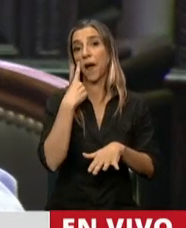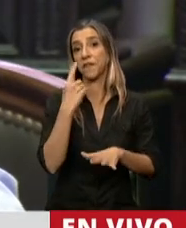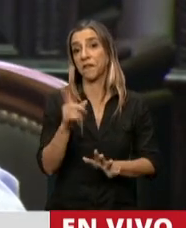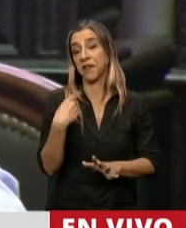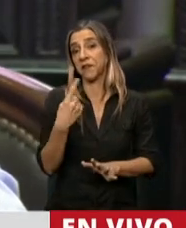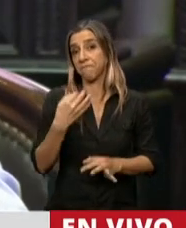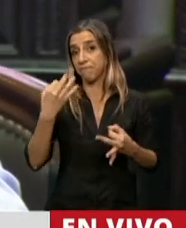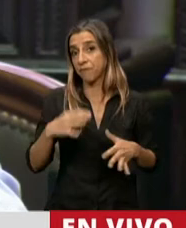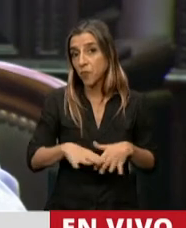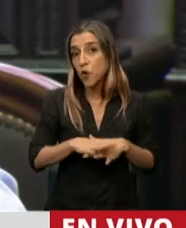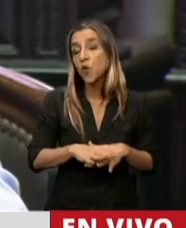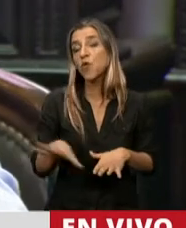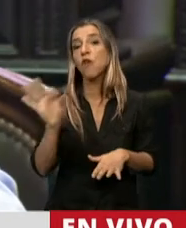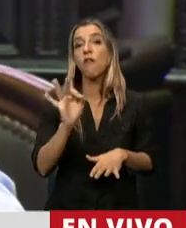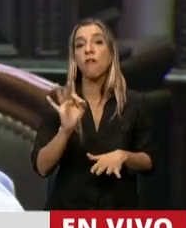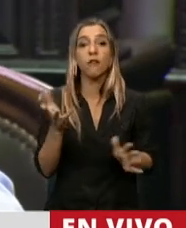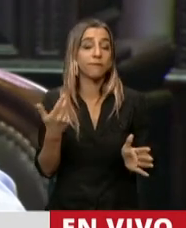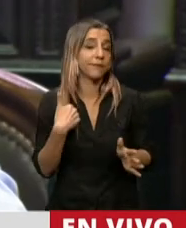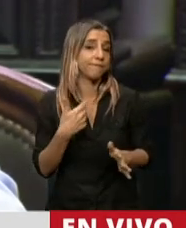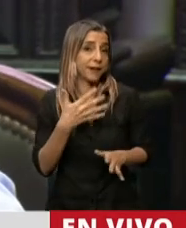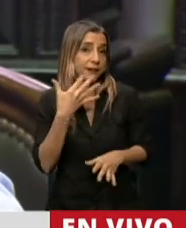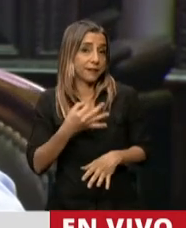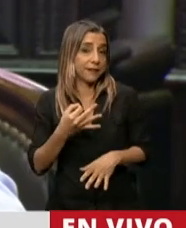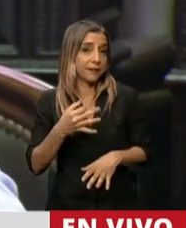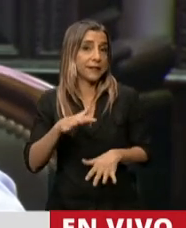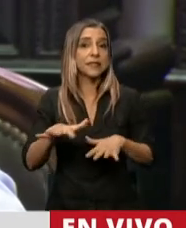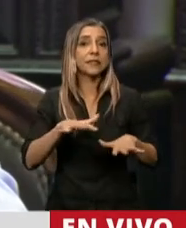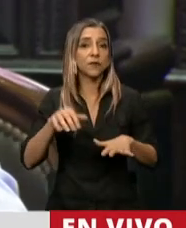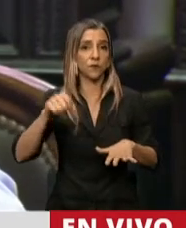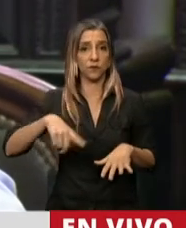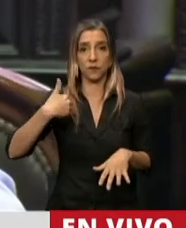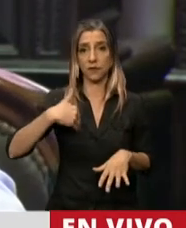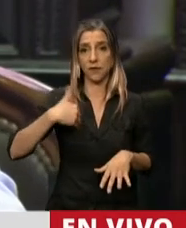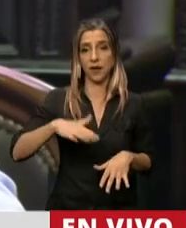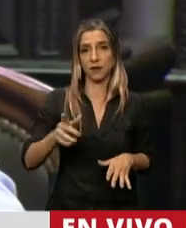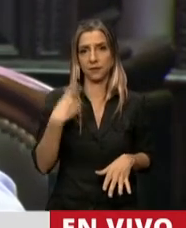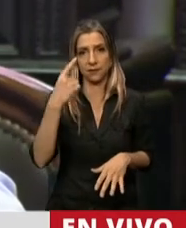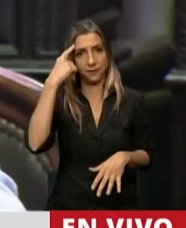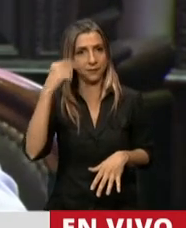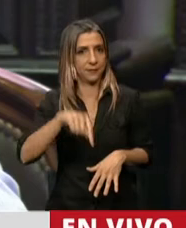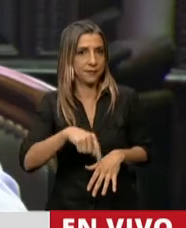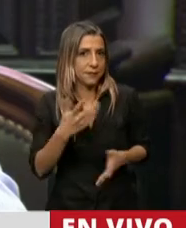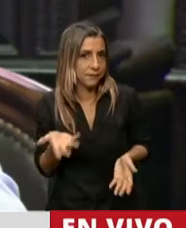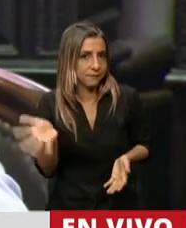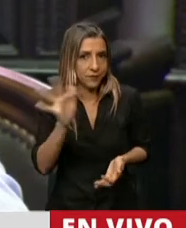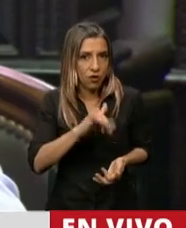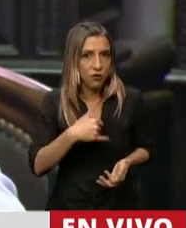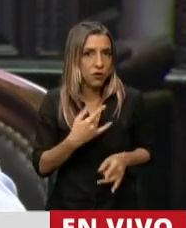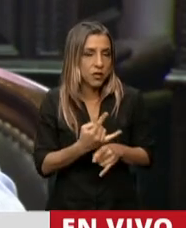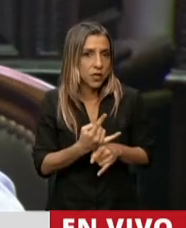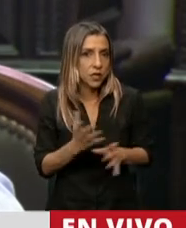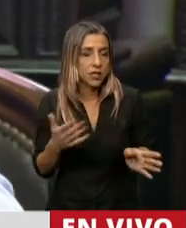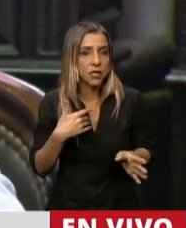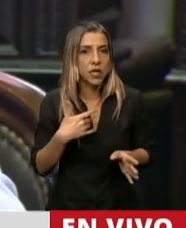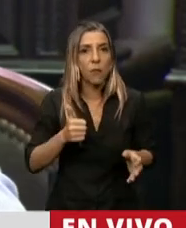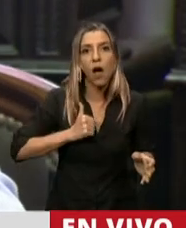altura de la situación que está viviendo la Argentina, teniendo en cuenta que todos los días esperamos que llegue media tarde